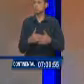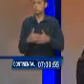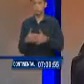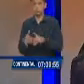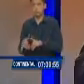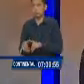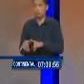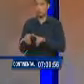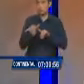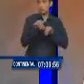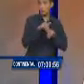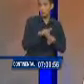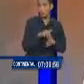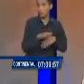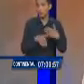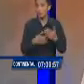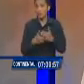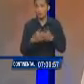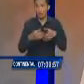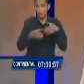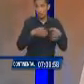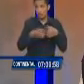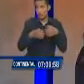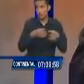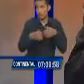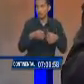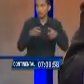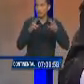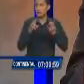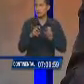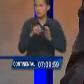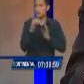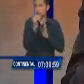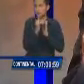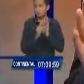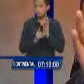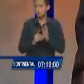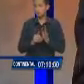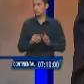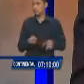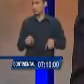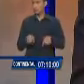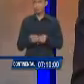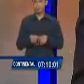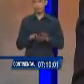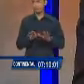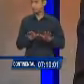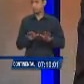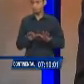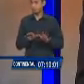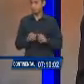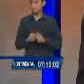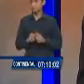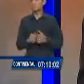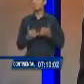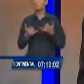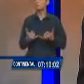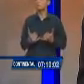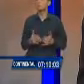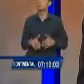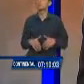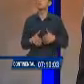términos que la contabilidad fiscal regular. Los cálculos